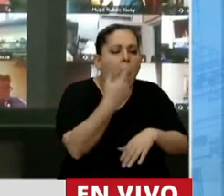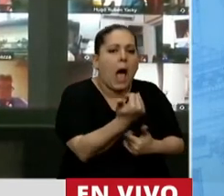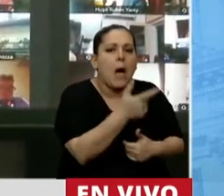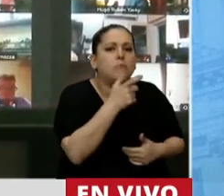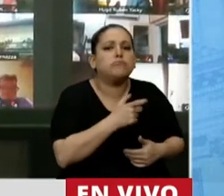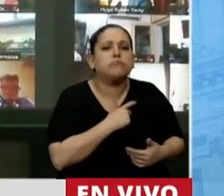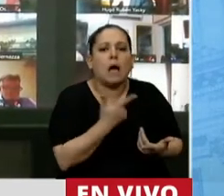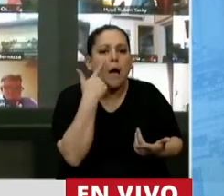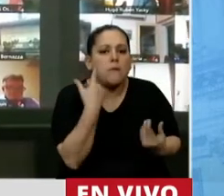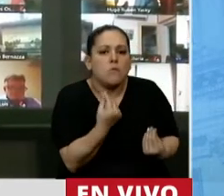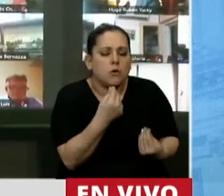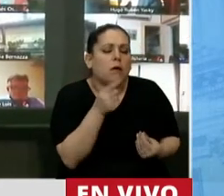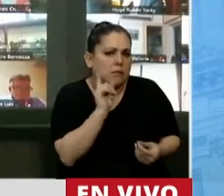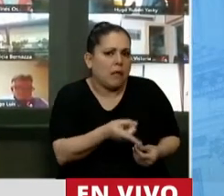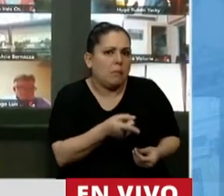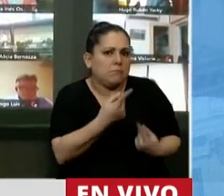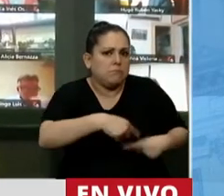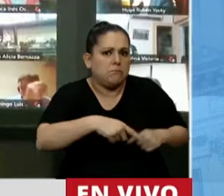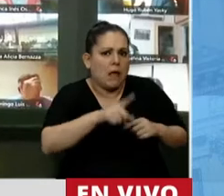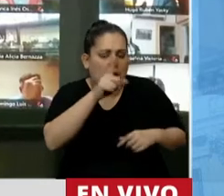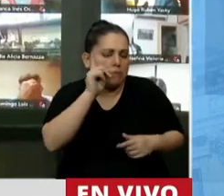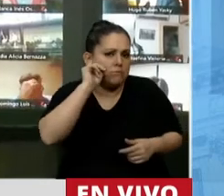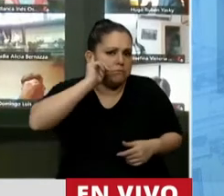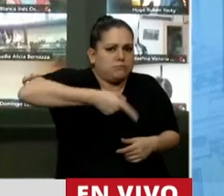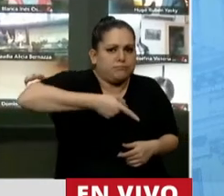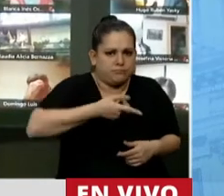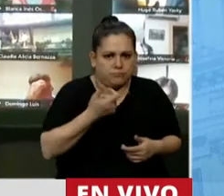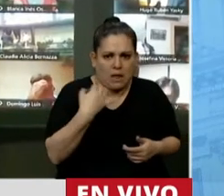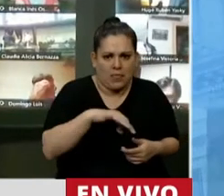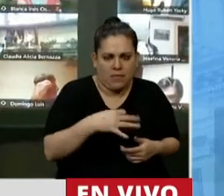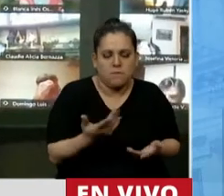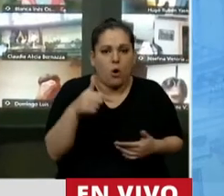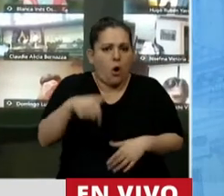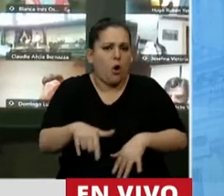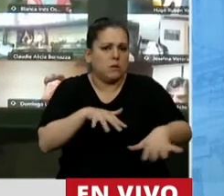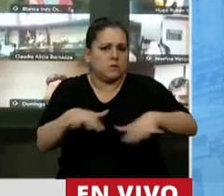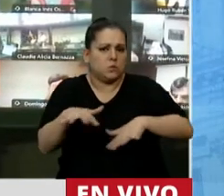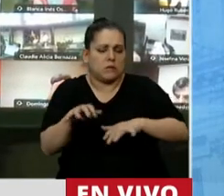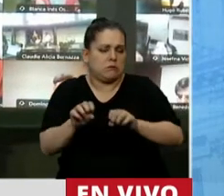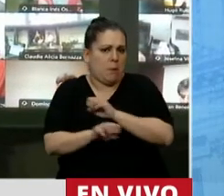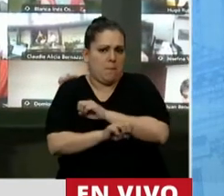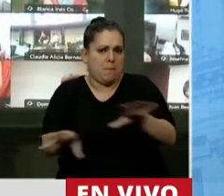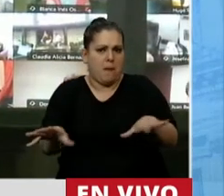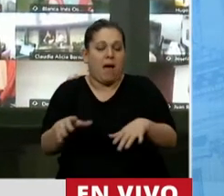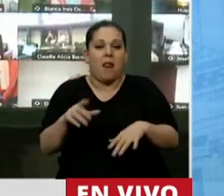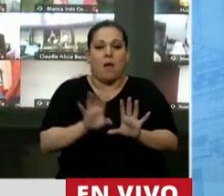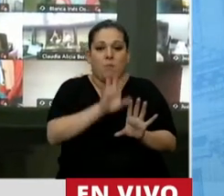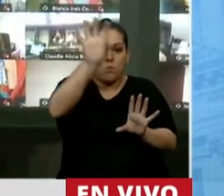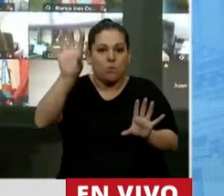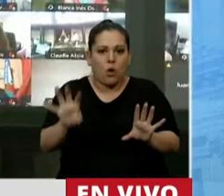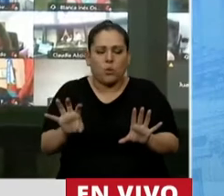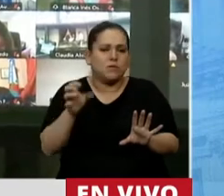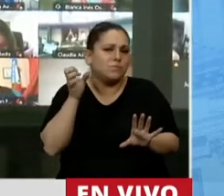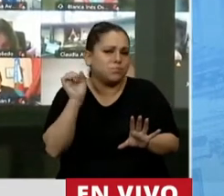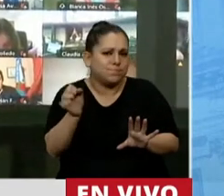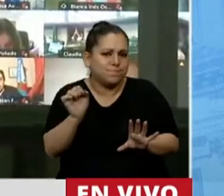ley. Miren, efectivamente estamos en un año absolutamente crítico. Más de la mitad de las provincias han sufrido